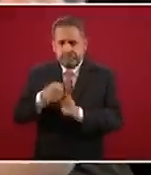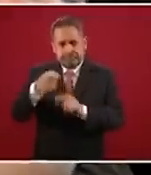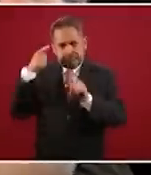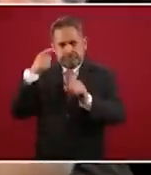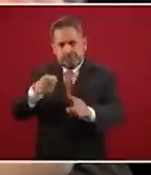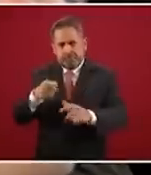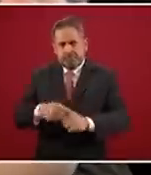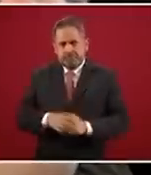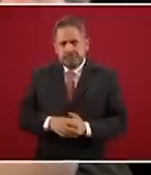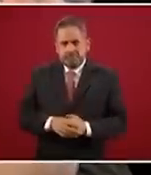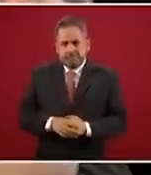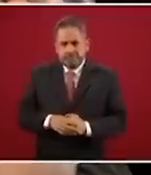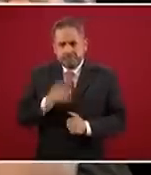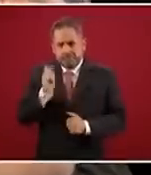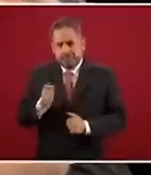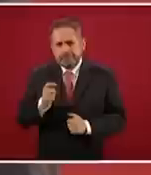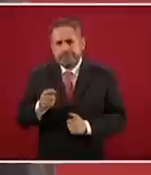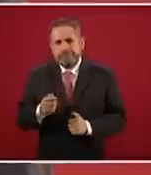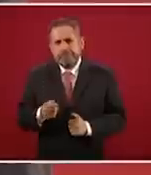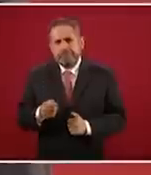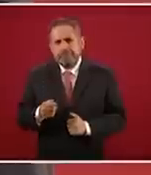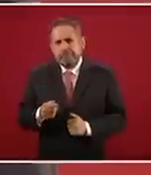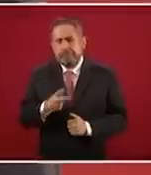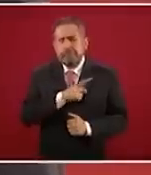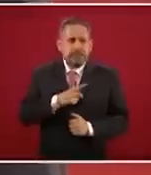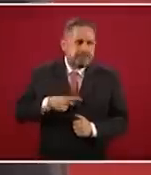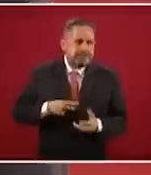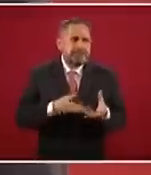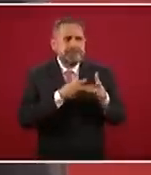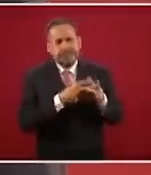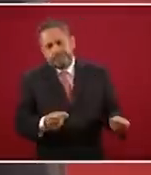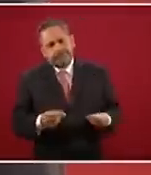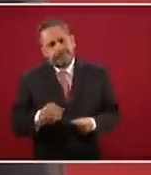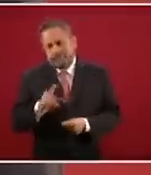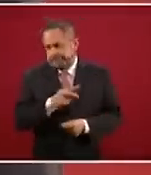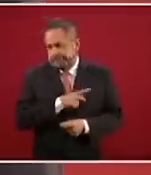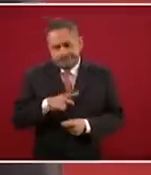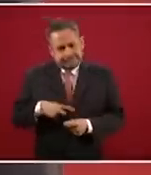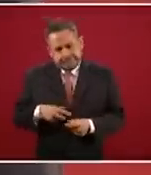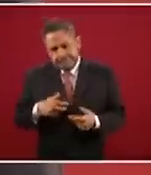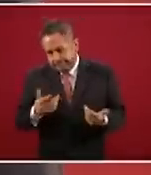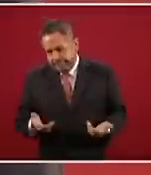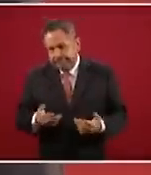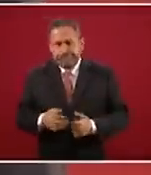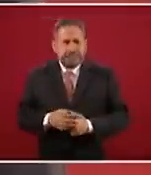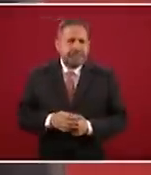propósito de que no haya desaparecidos, que